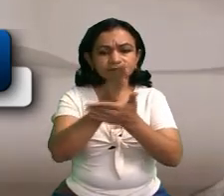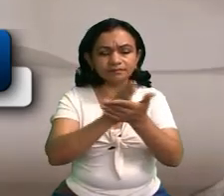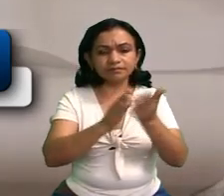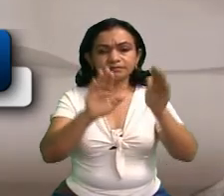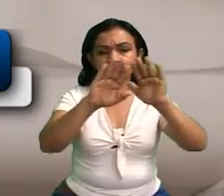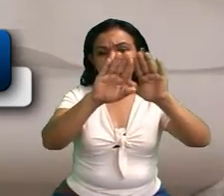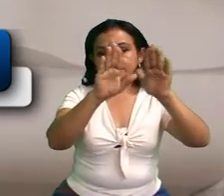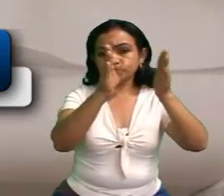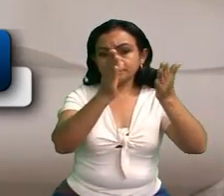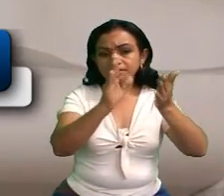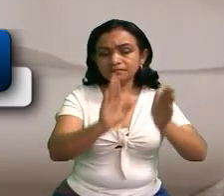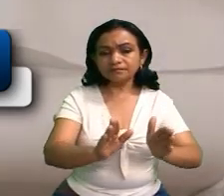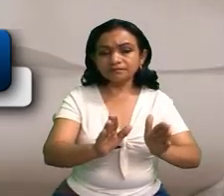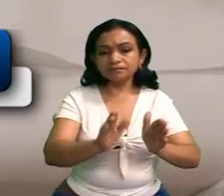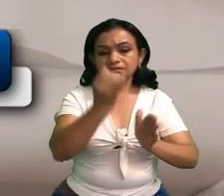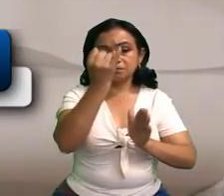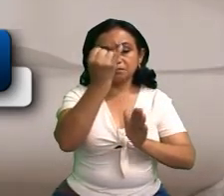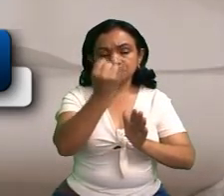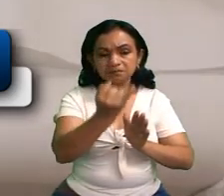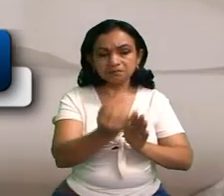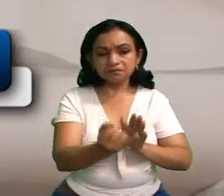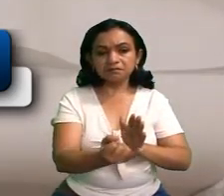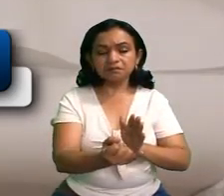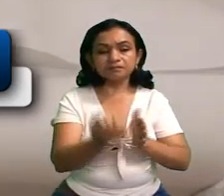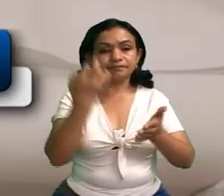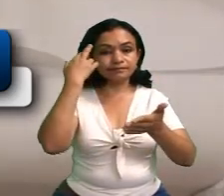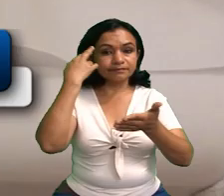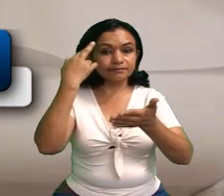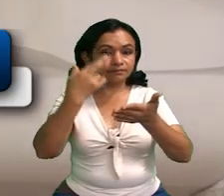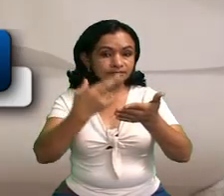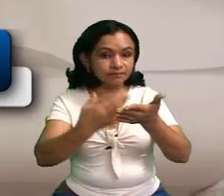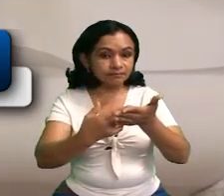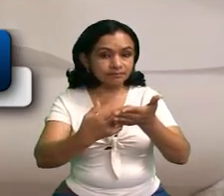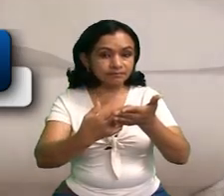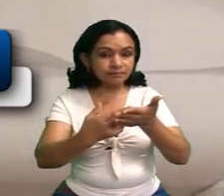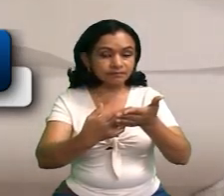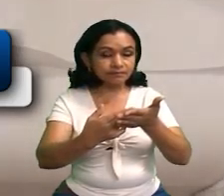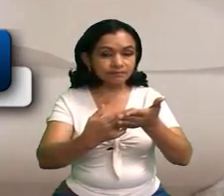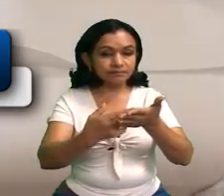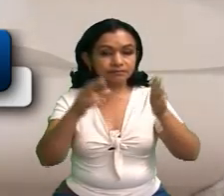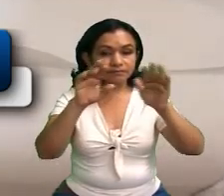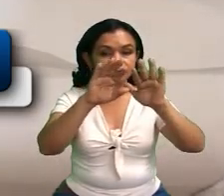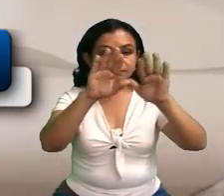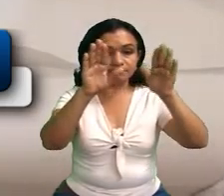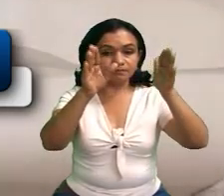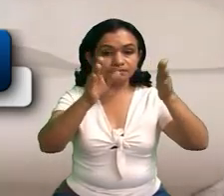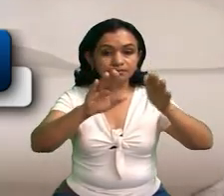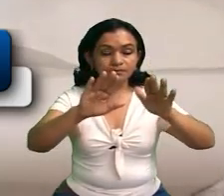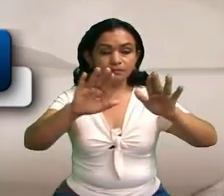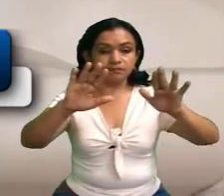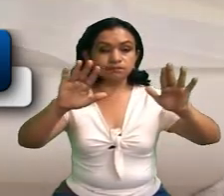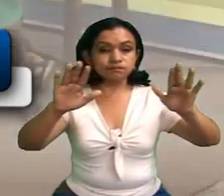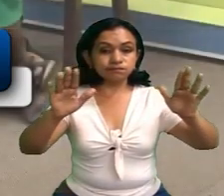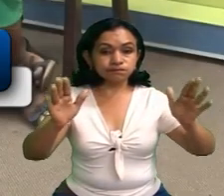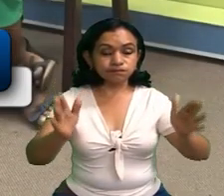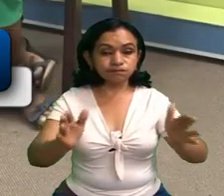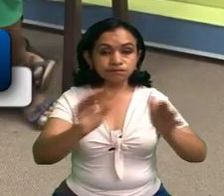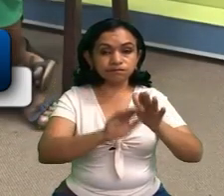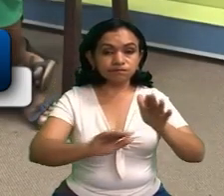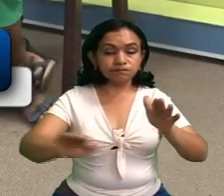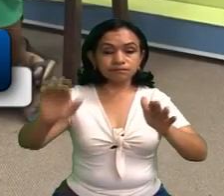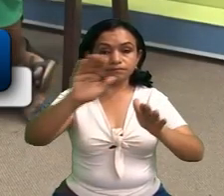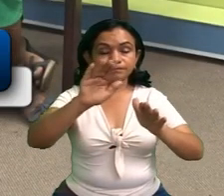mujeres delgadas también. Recordemos que en las mujeres voluminosas lo que pasa es que tienen más